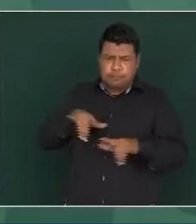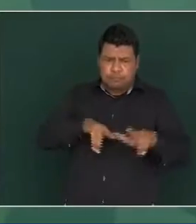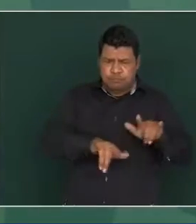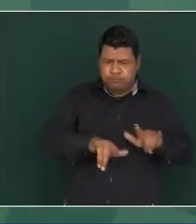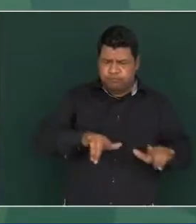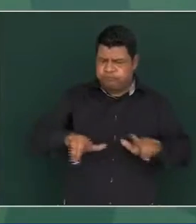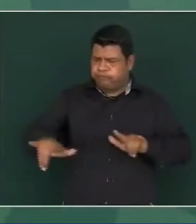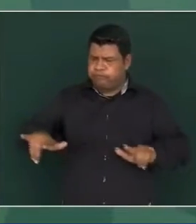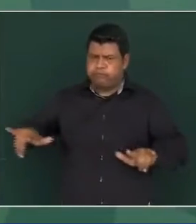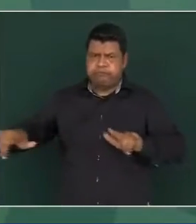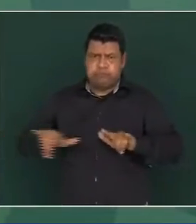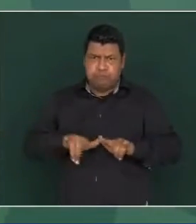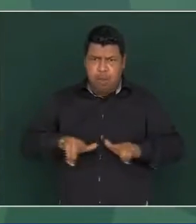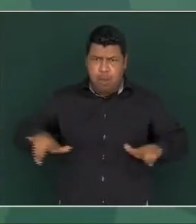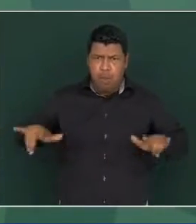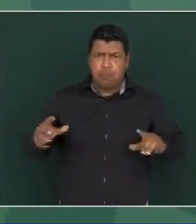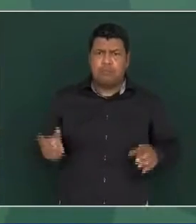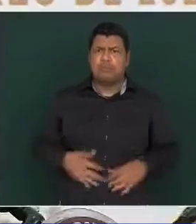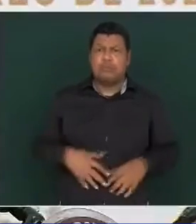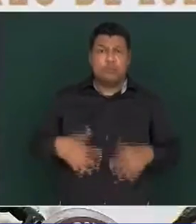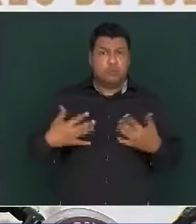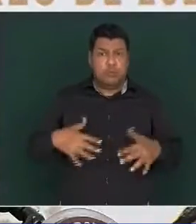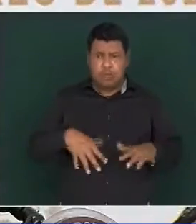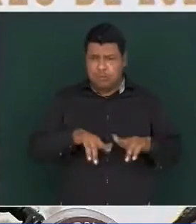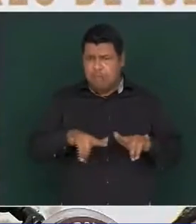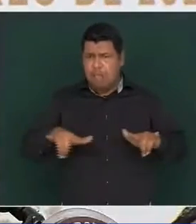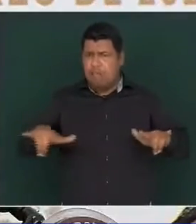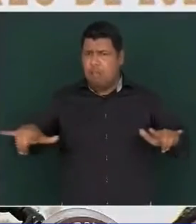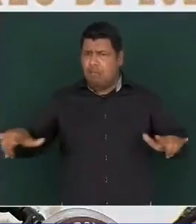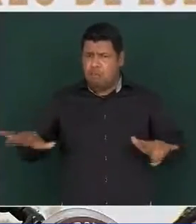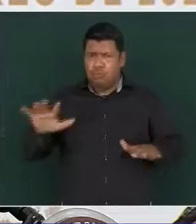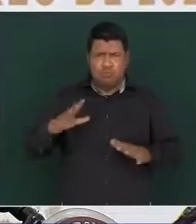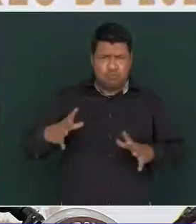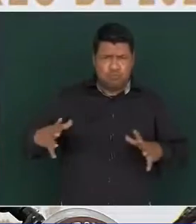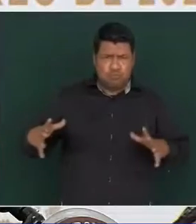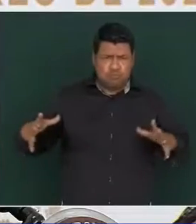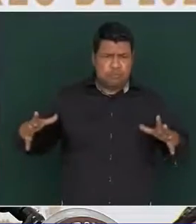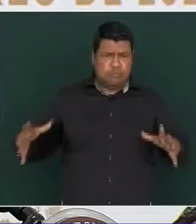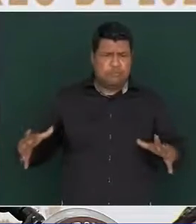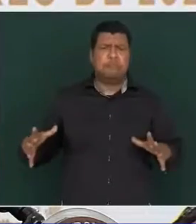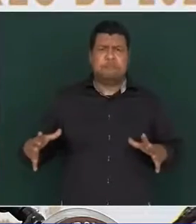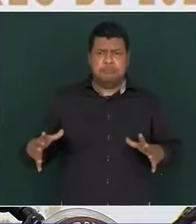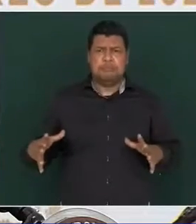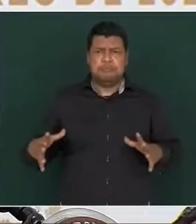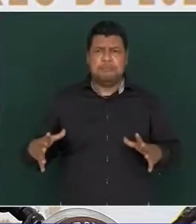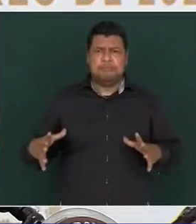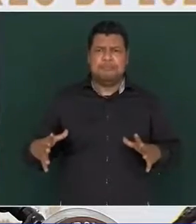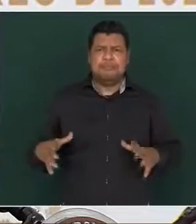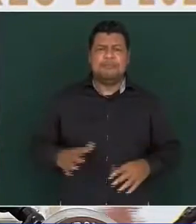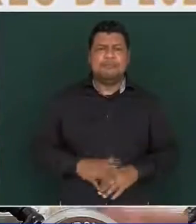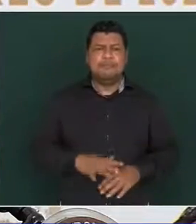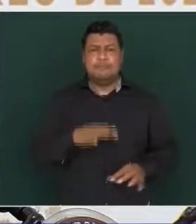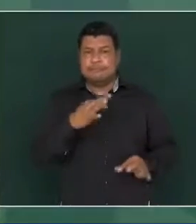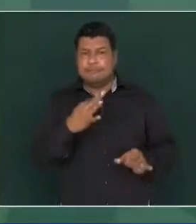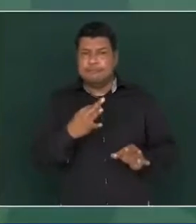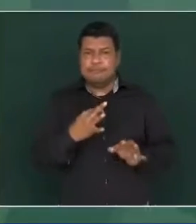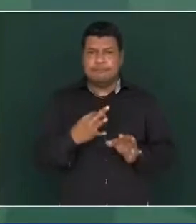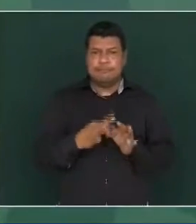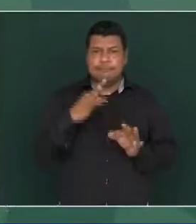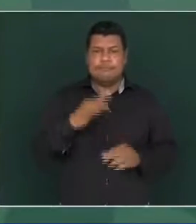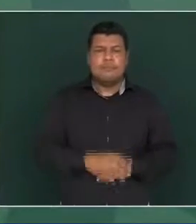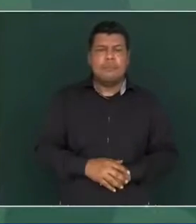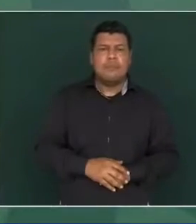capacidad importante de espacios, también para ya está hecho lo que servirá